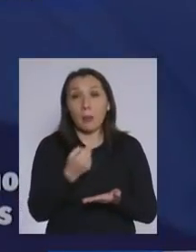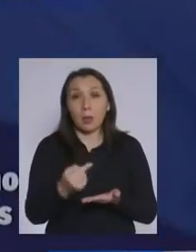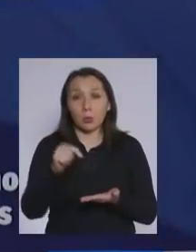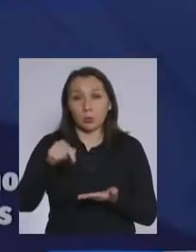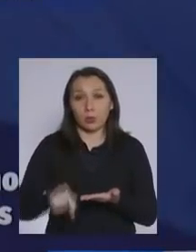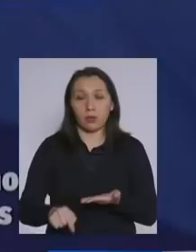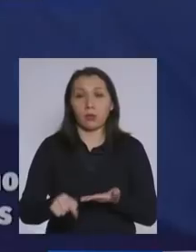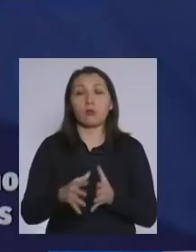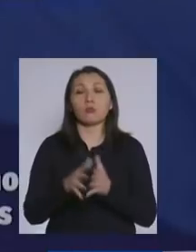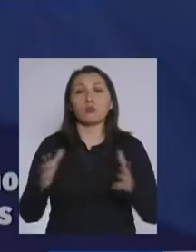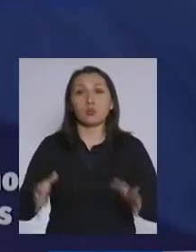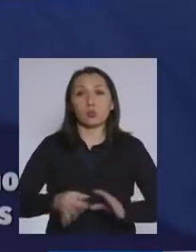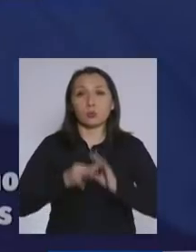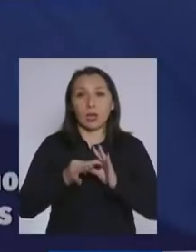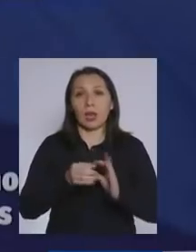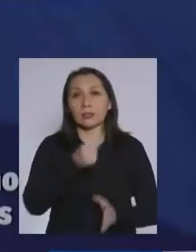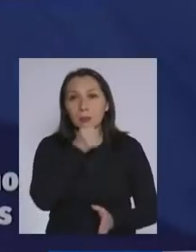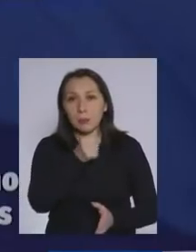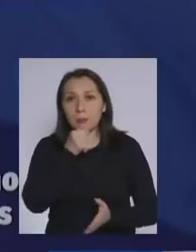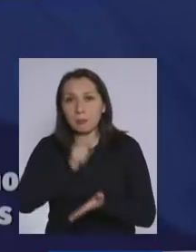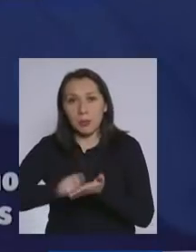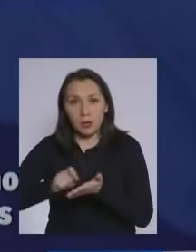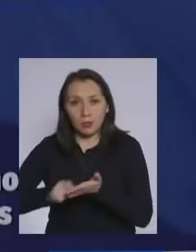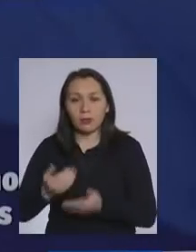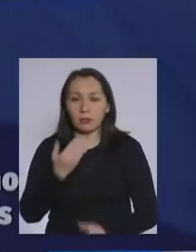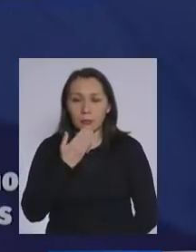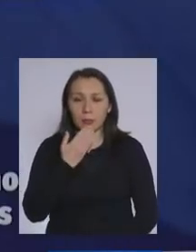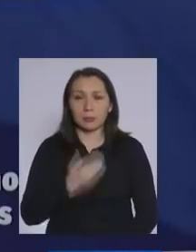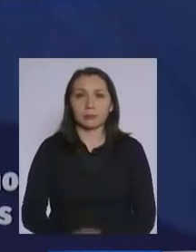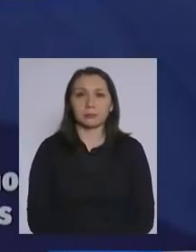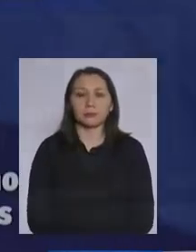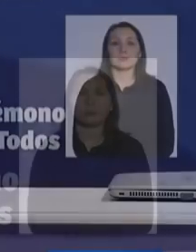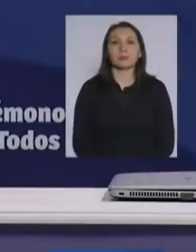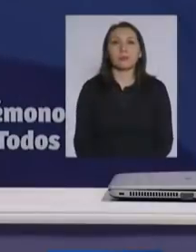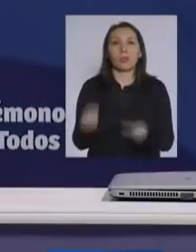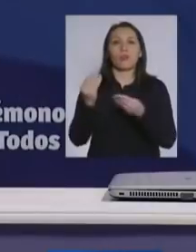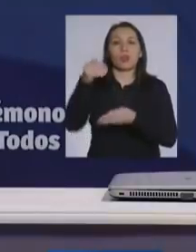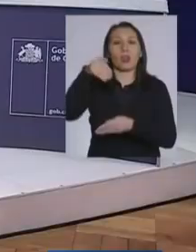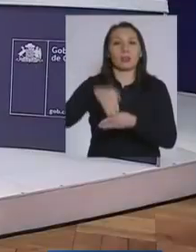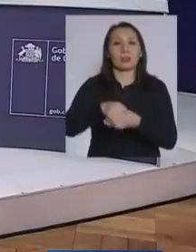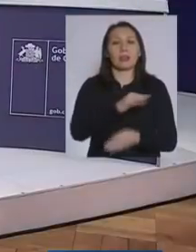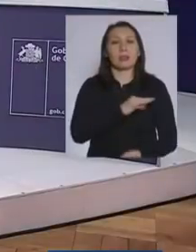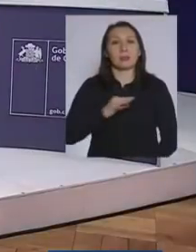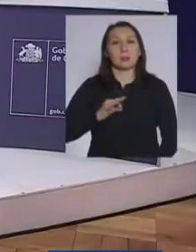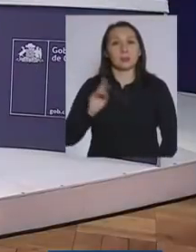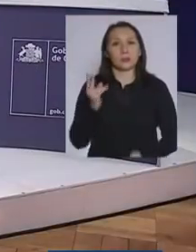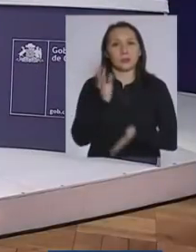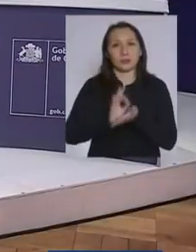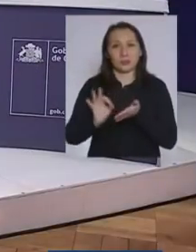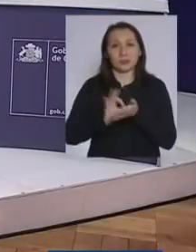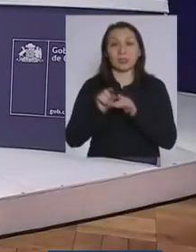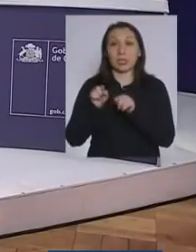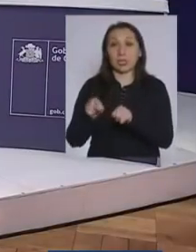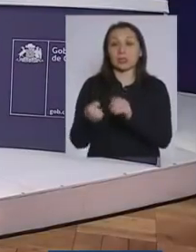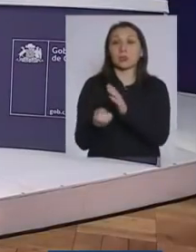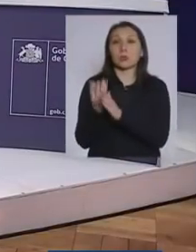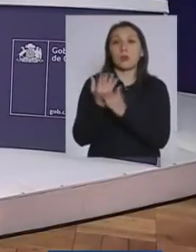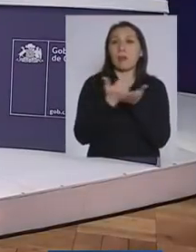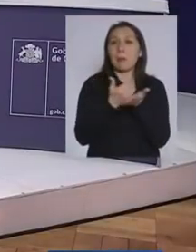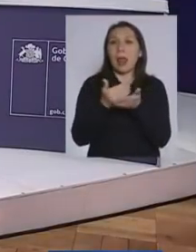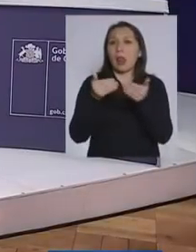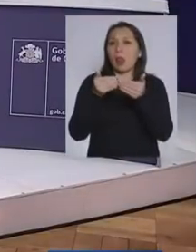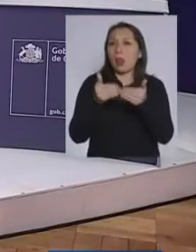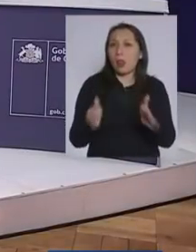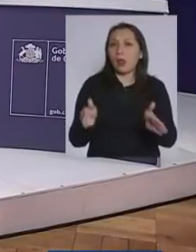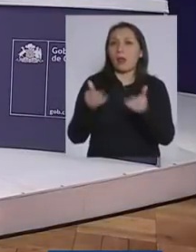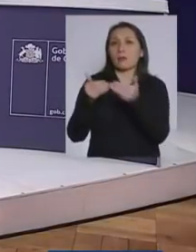día y muchas gracias a los periodistas también. Buenas tardes, ministro, subsecretario. Sobre este plan de desconfinamiento